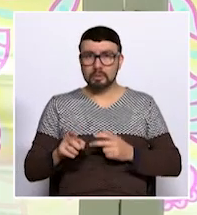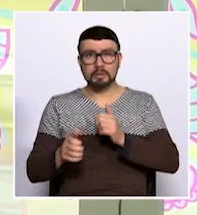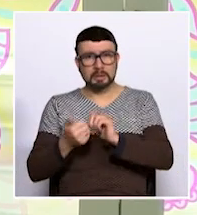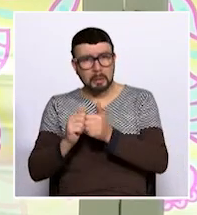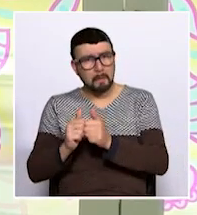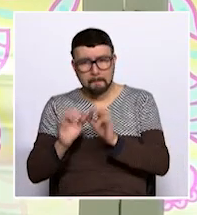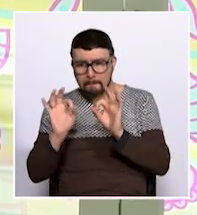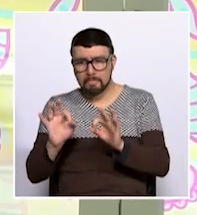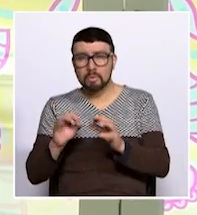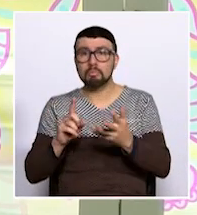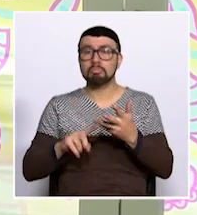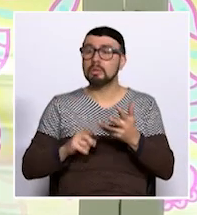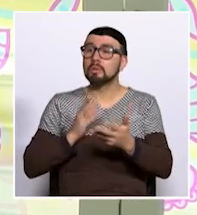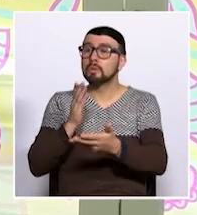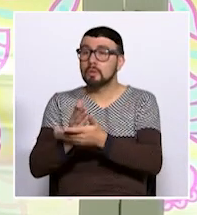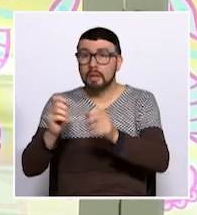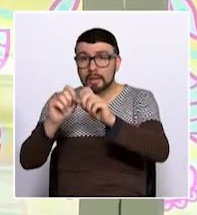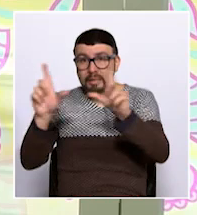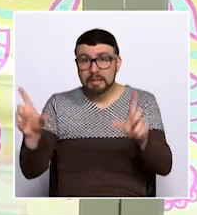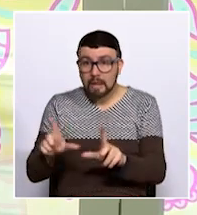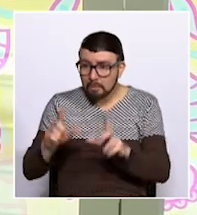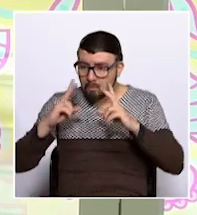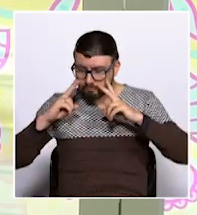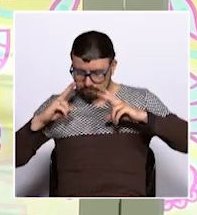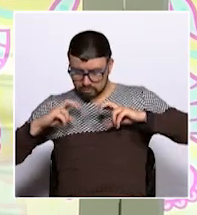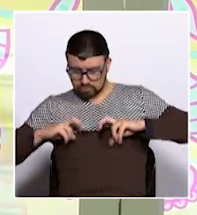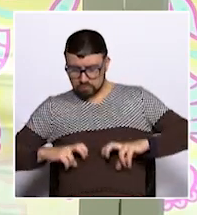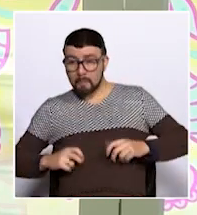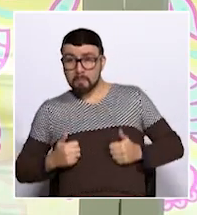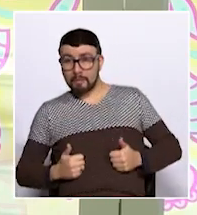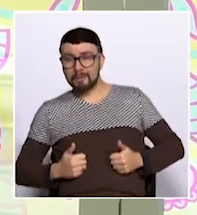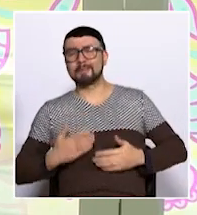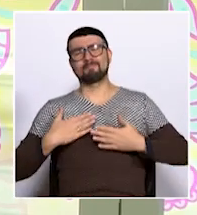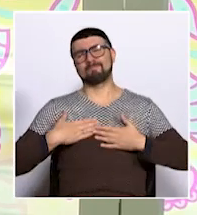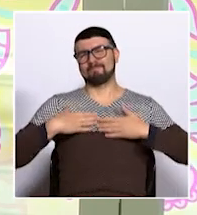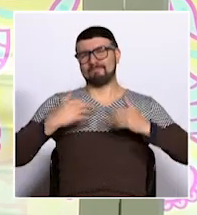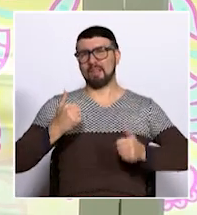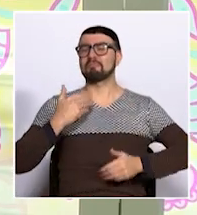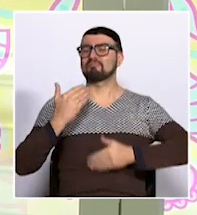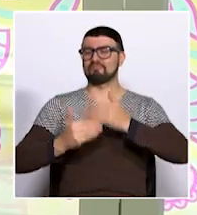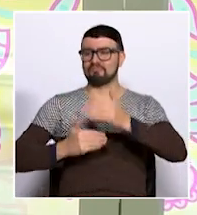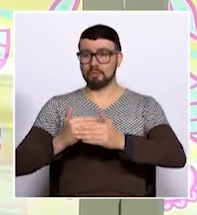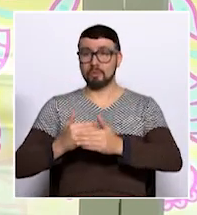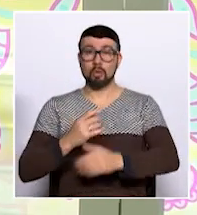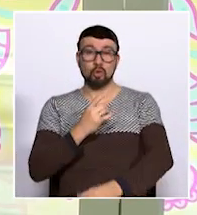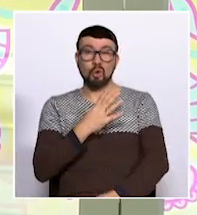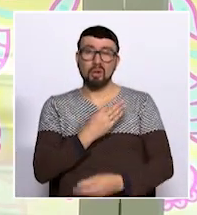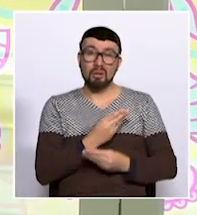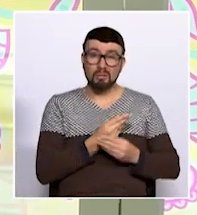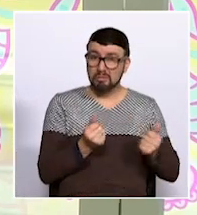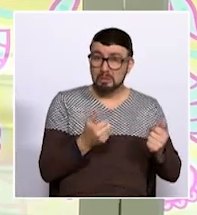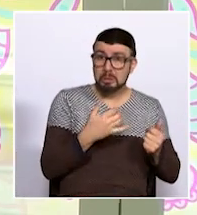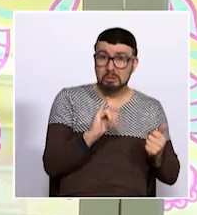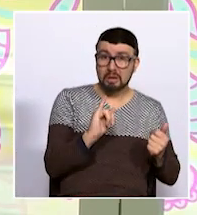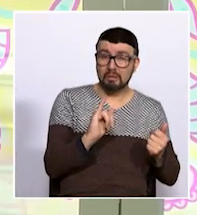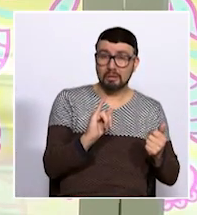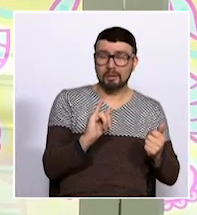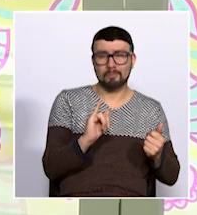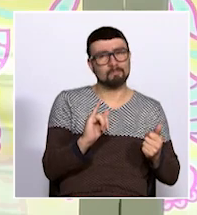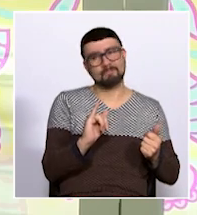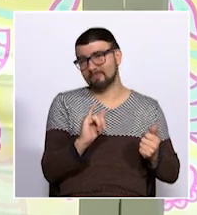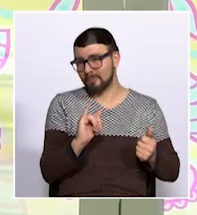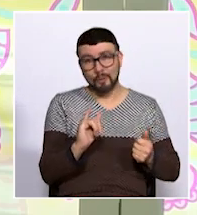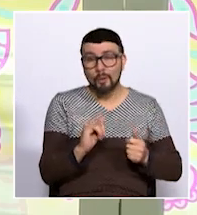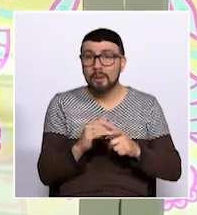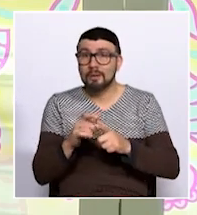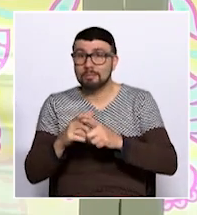junto con los exámenes preventivos, comienzo a tener mi salud y a mejorar no solo el dolor, que era como el pilar de este